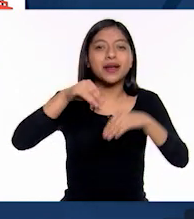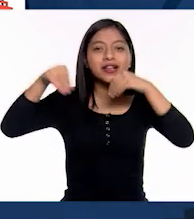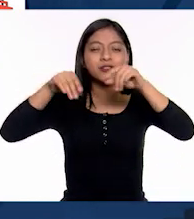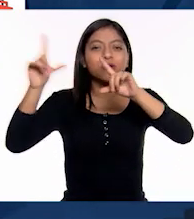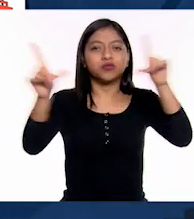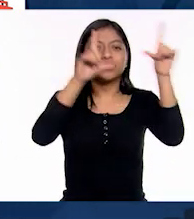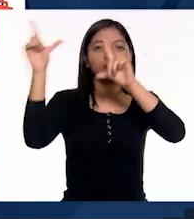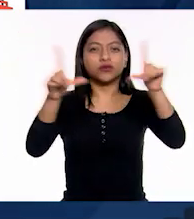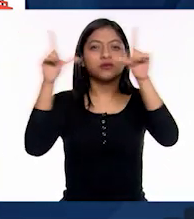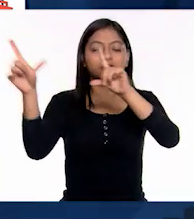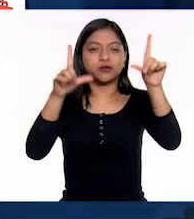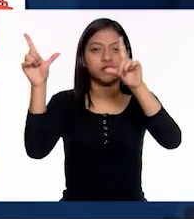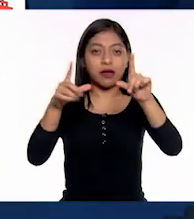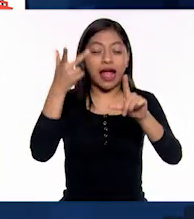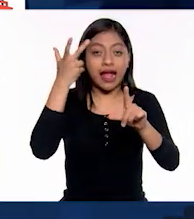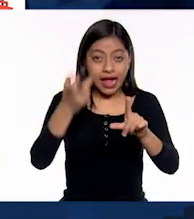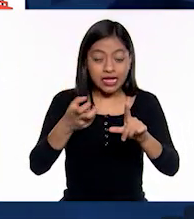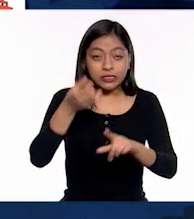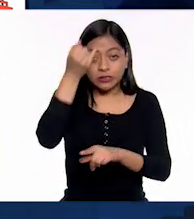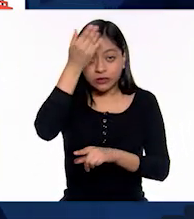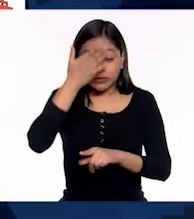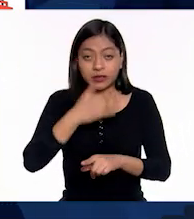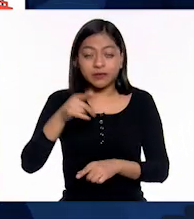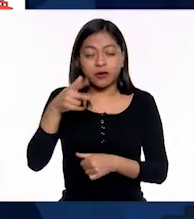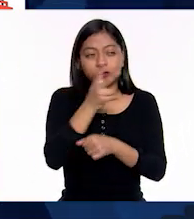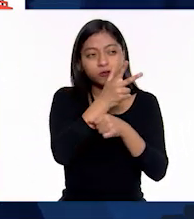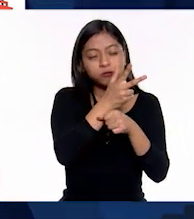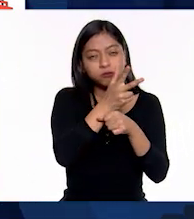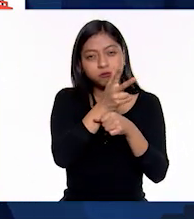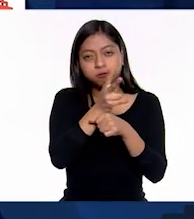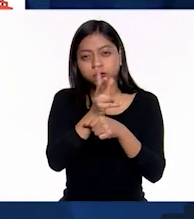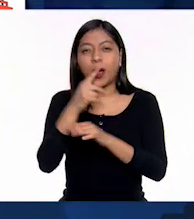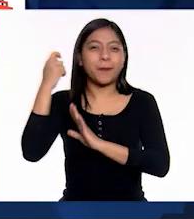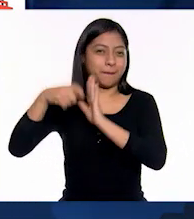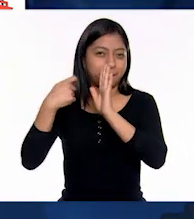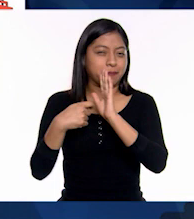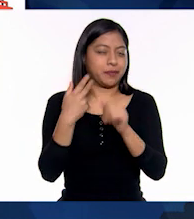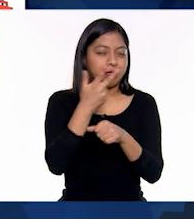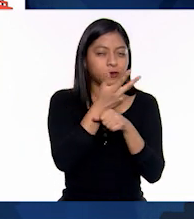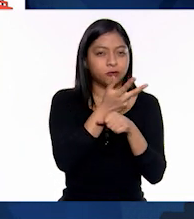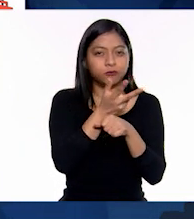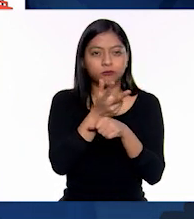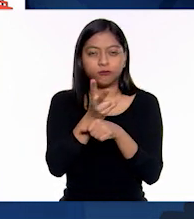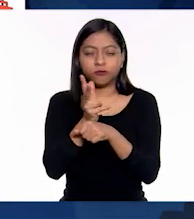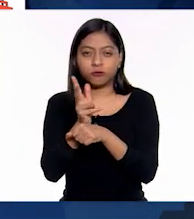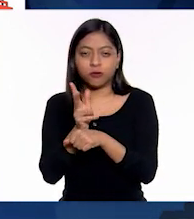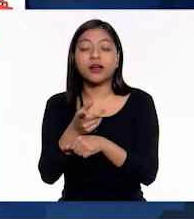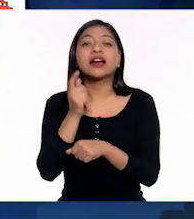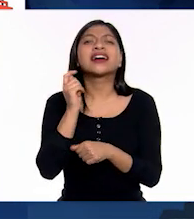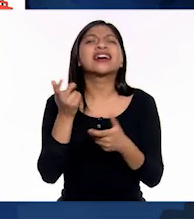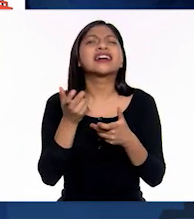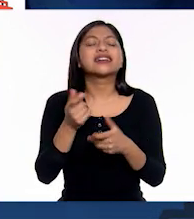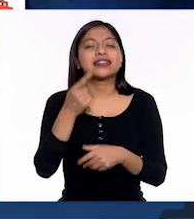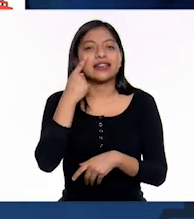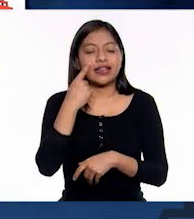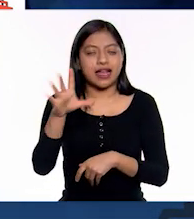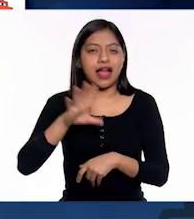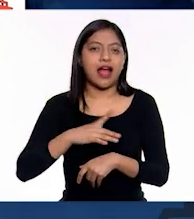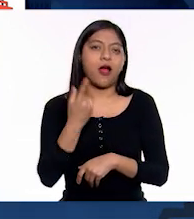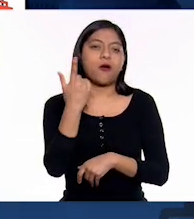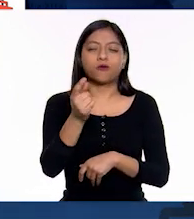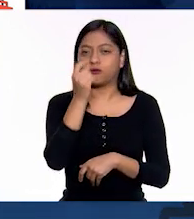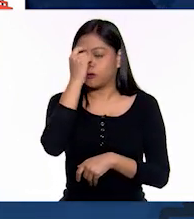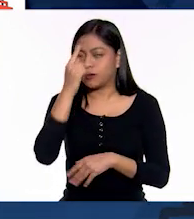movimiento. Para enviar las imágenes grabadas por una cámara de video, o sea, señales de televisión, se utiliza un descubrimiento